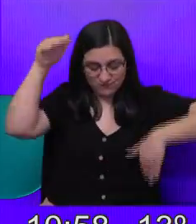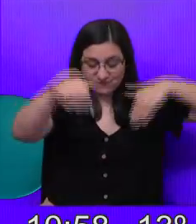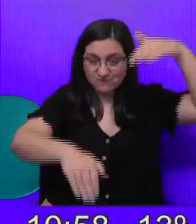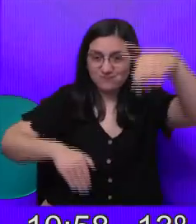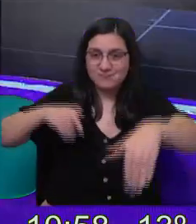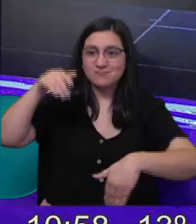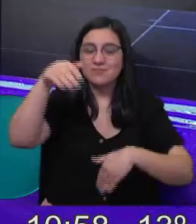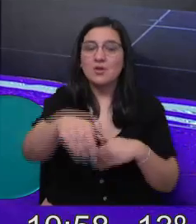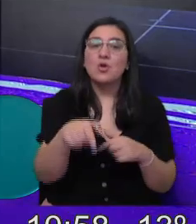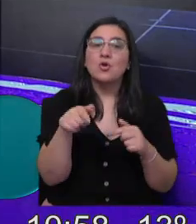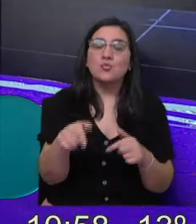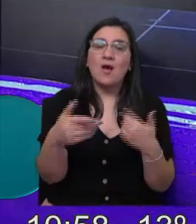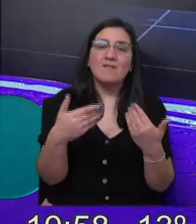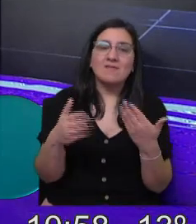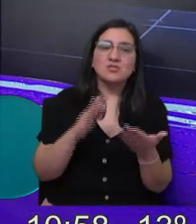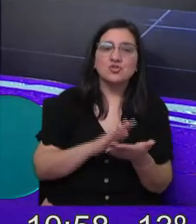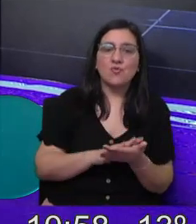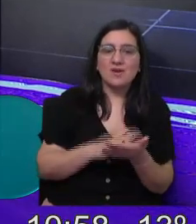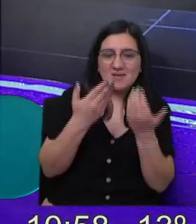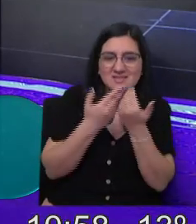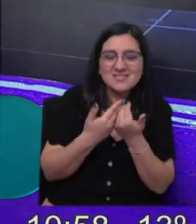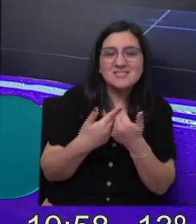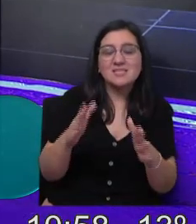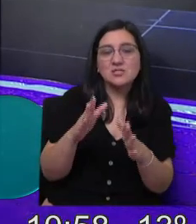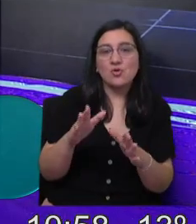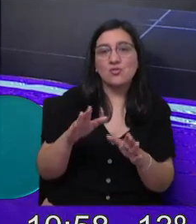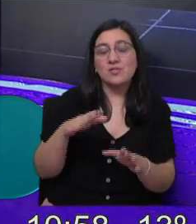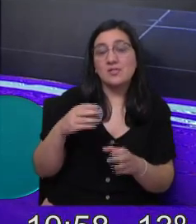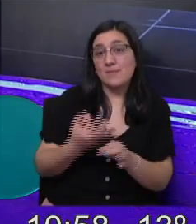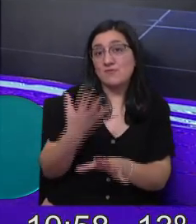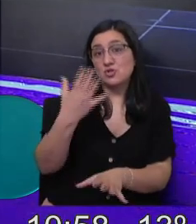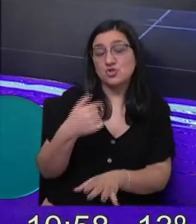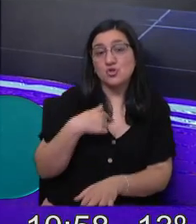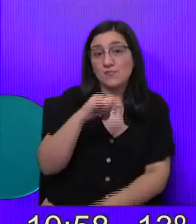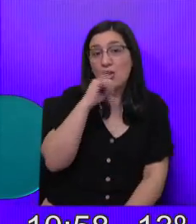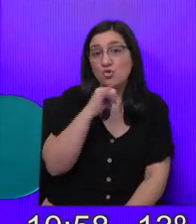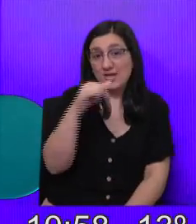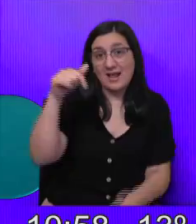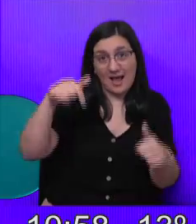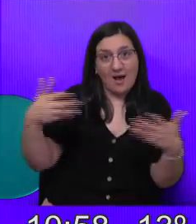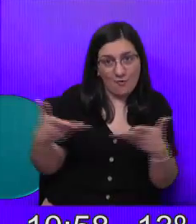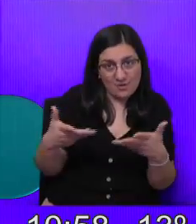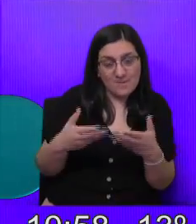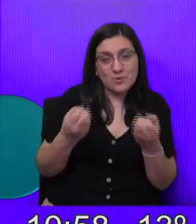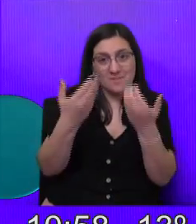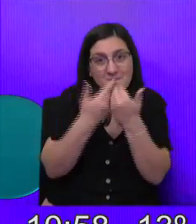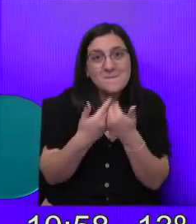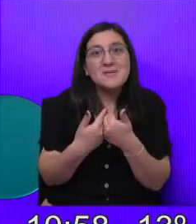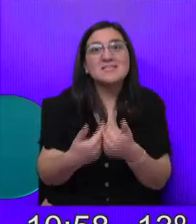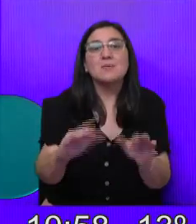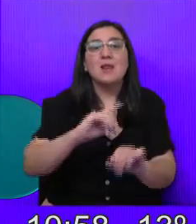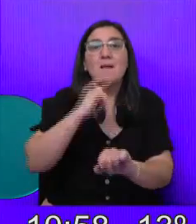te remontabas al inicio de esta disciplina, yo te voy a traer un poco más acá en el tiempo, porque vamos a arrancar esta